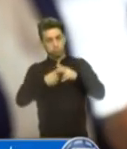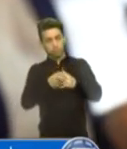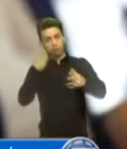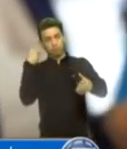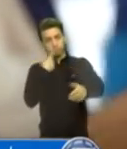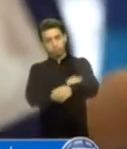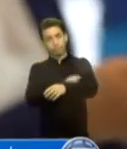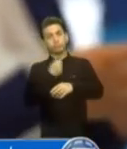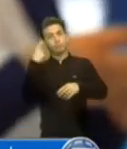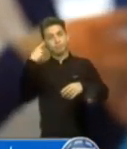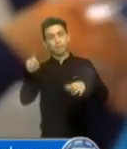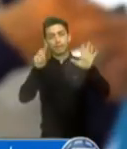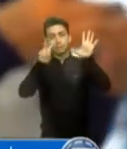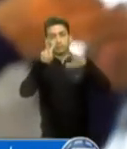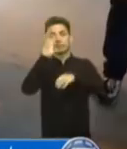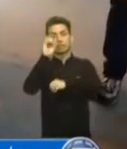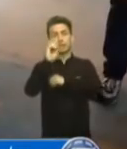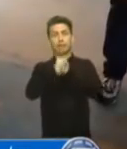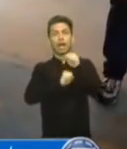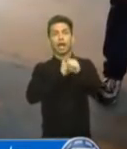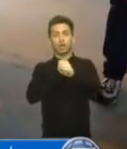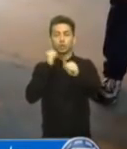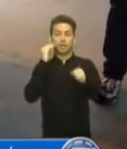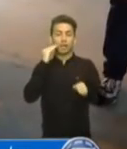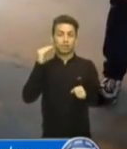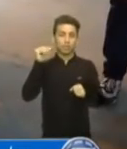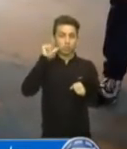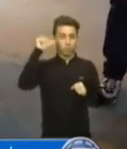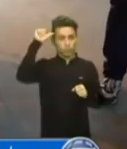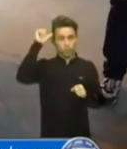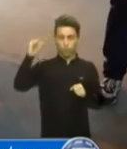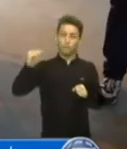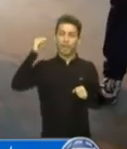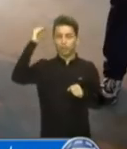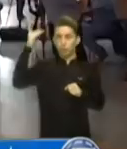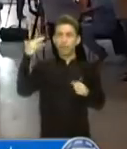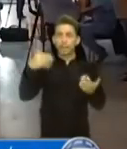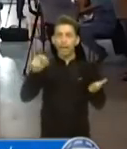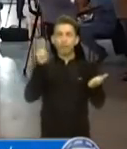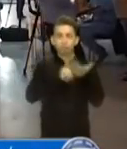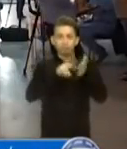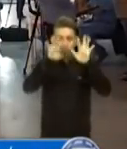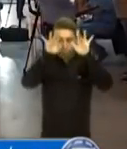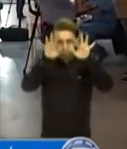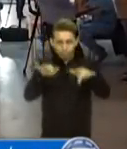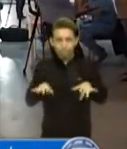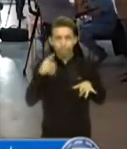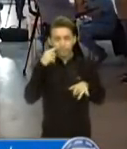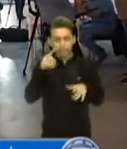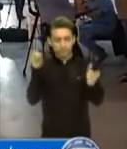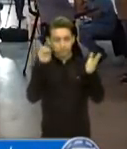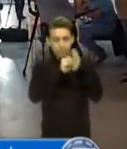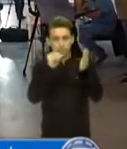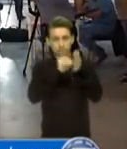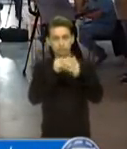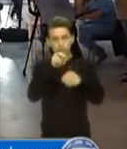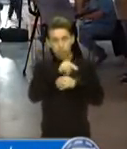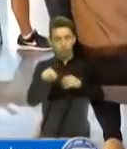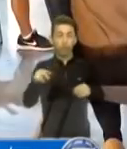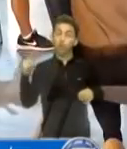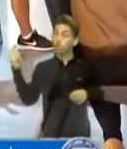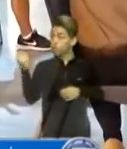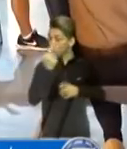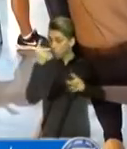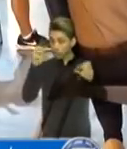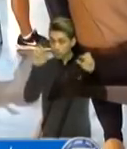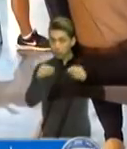segunda fase, que corresponde a adultos mayores de 70 años, inscritos ya en el sistema habilitado. Todos los inscritos recibirán un